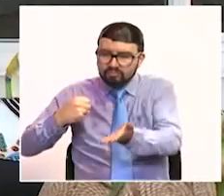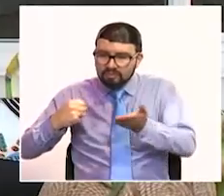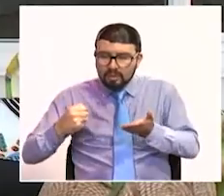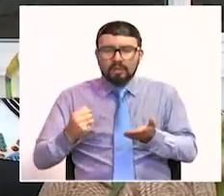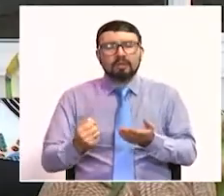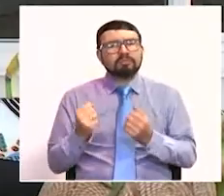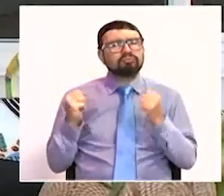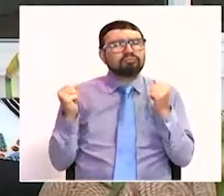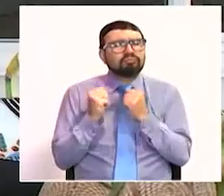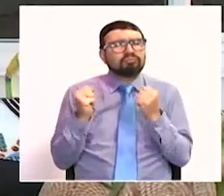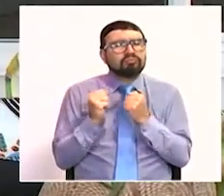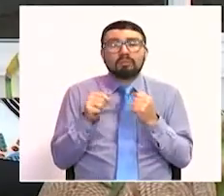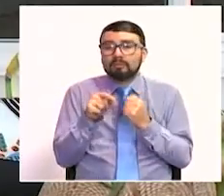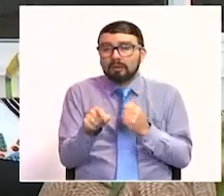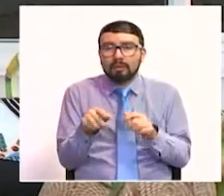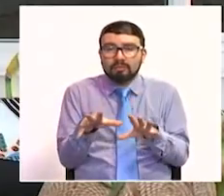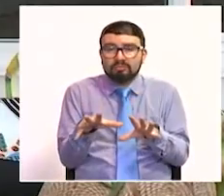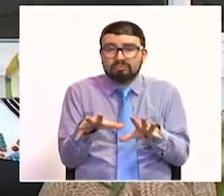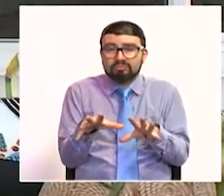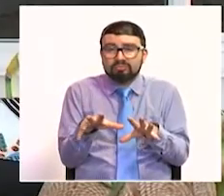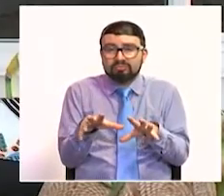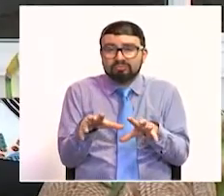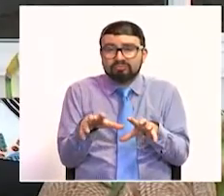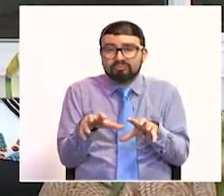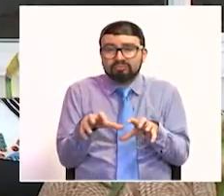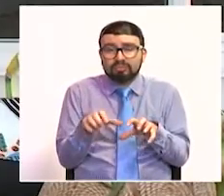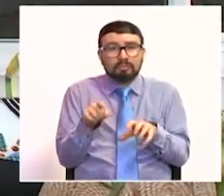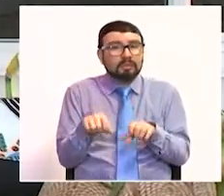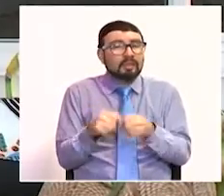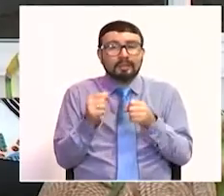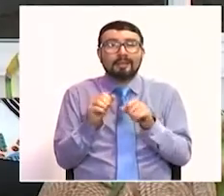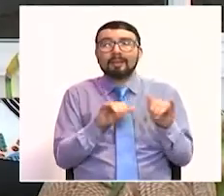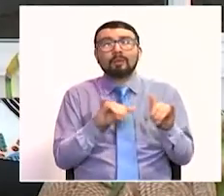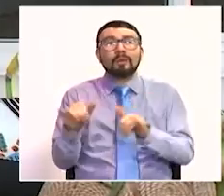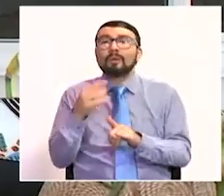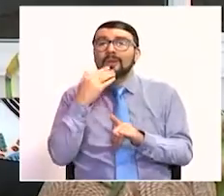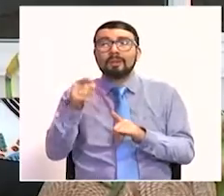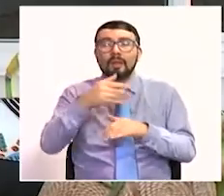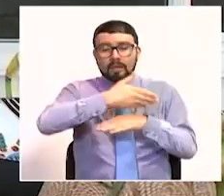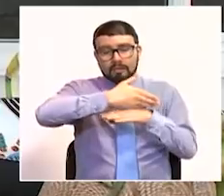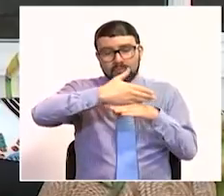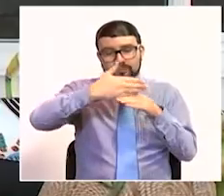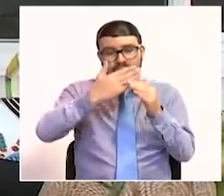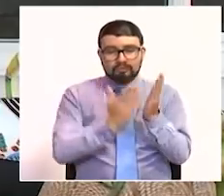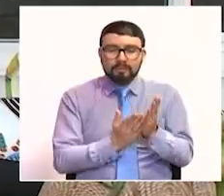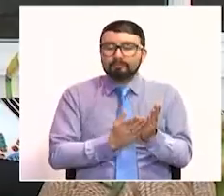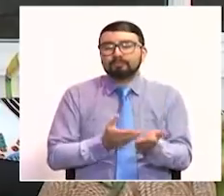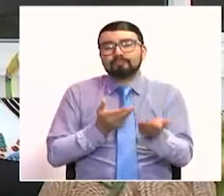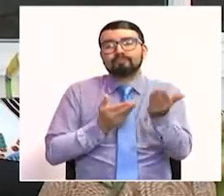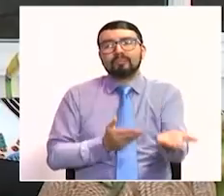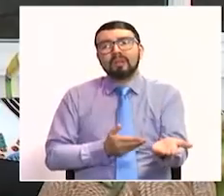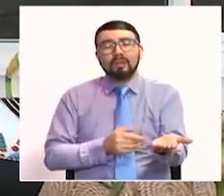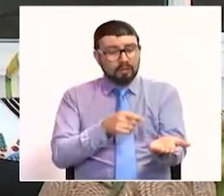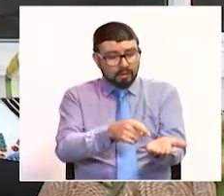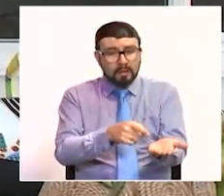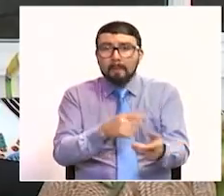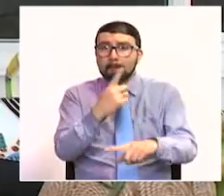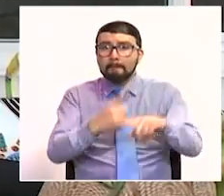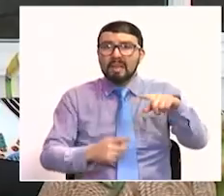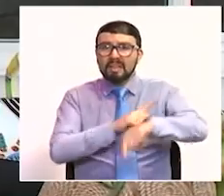deterioraron, se oxidan. Así como cuando ustedes abren un aguacate, se puso negro a la media hora, y una manzana y una